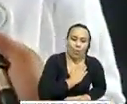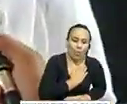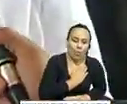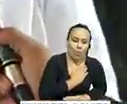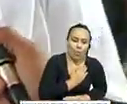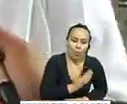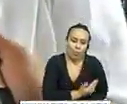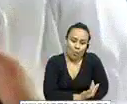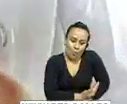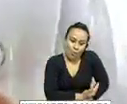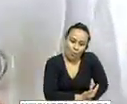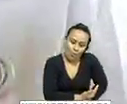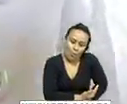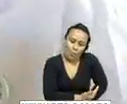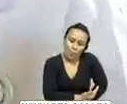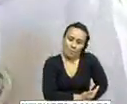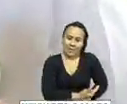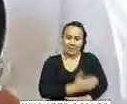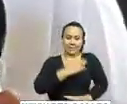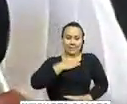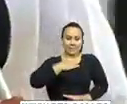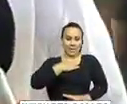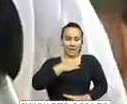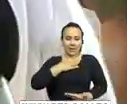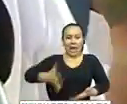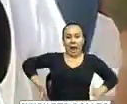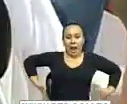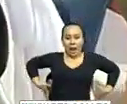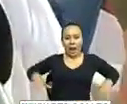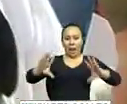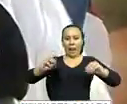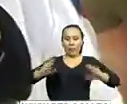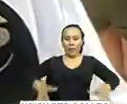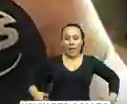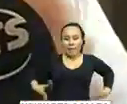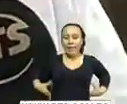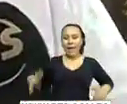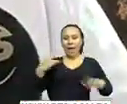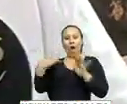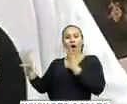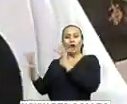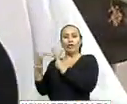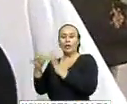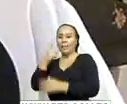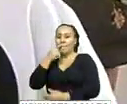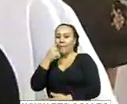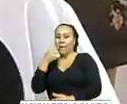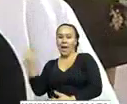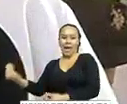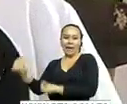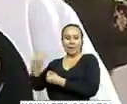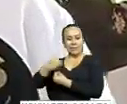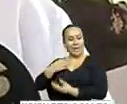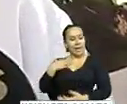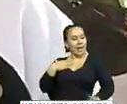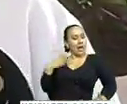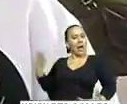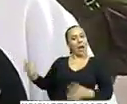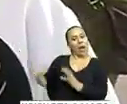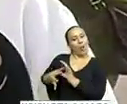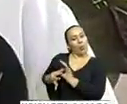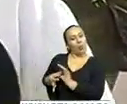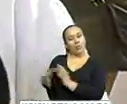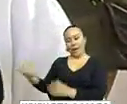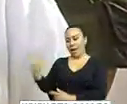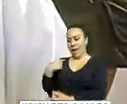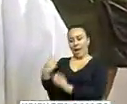lema de este año es empoderar también el papel fundamental del padre. El padre es el binomio de la familia es el que le da seguridad y el padre es el